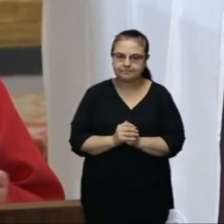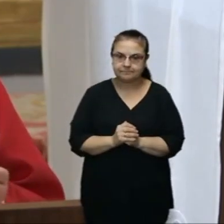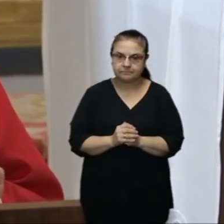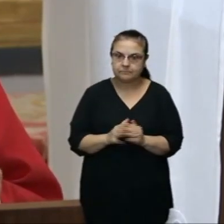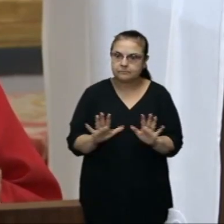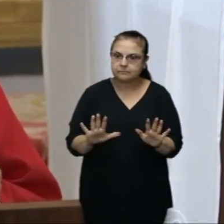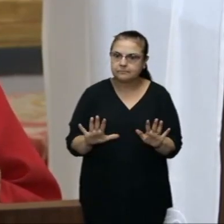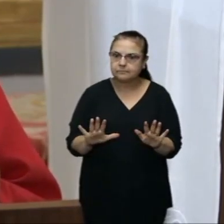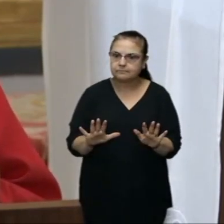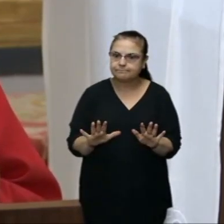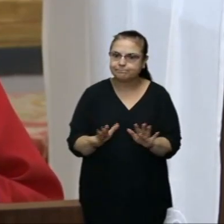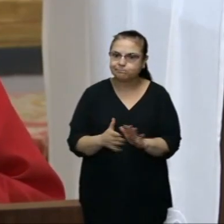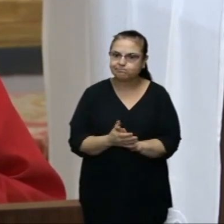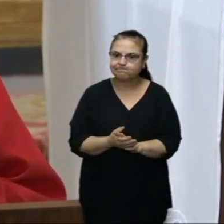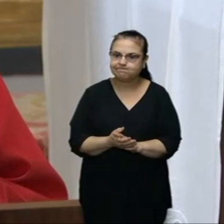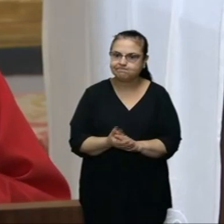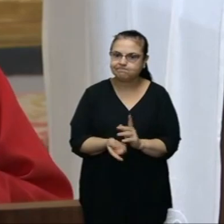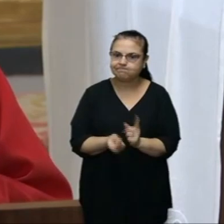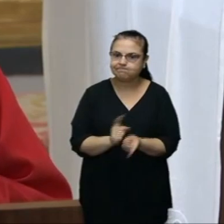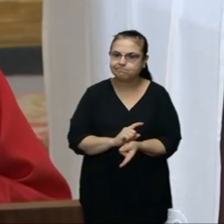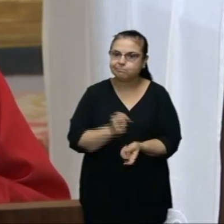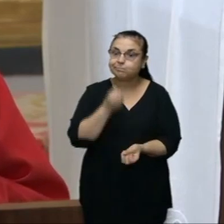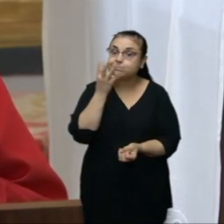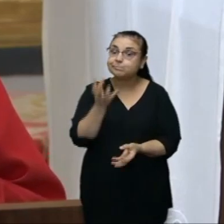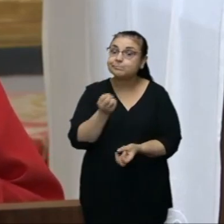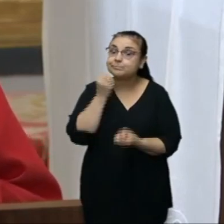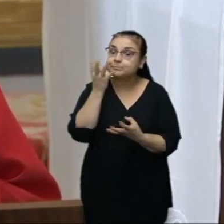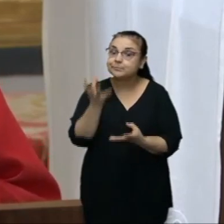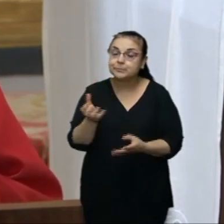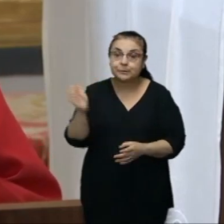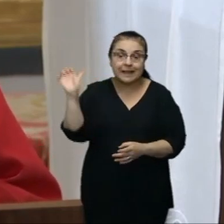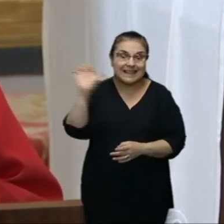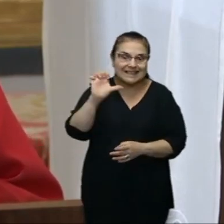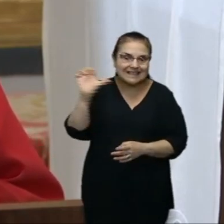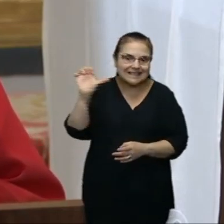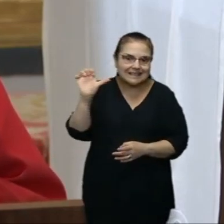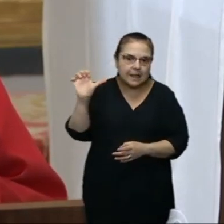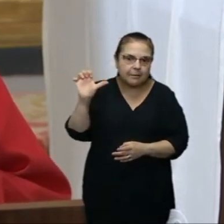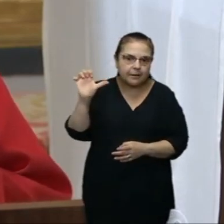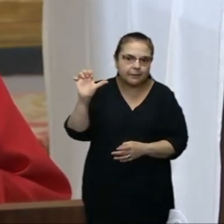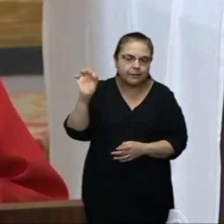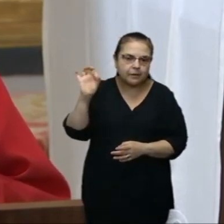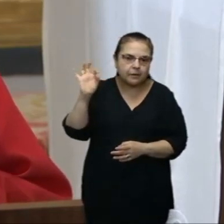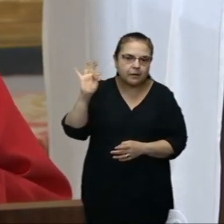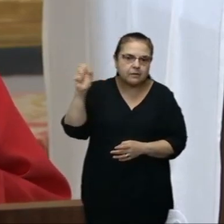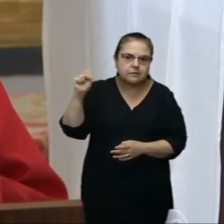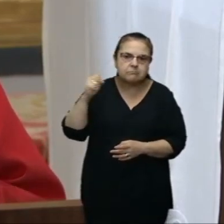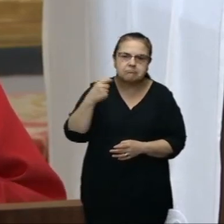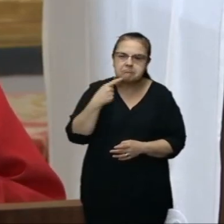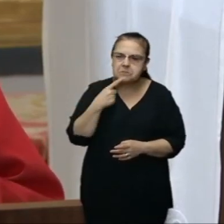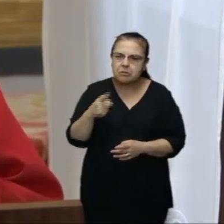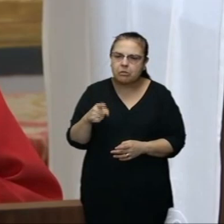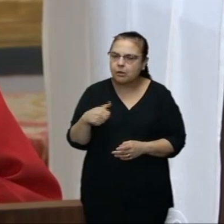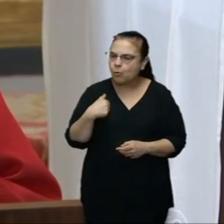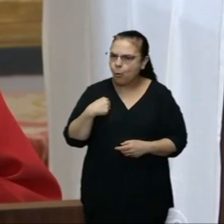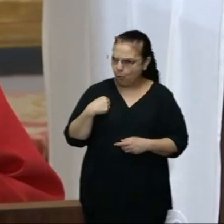Y sin embargo, la predicación de Esteban le resulta demasiado